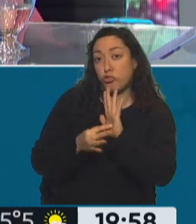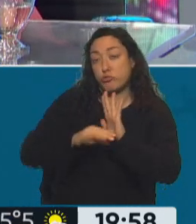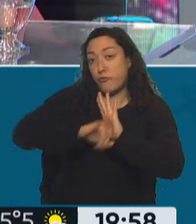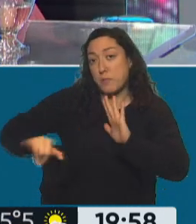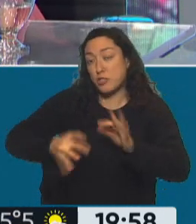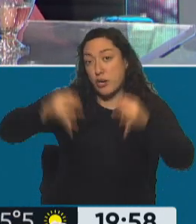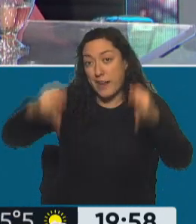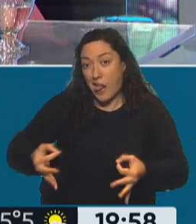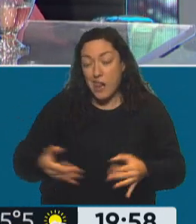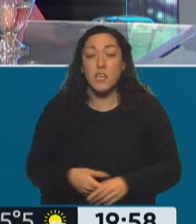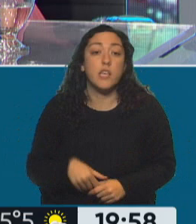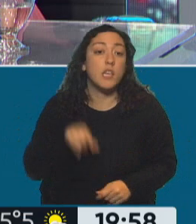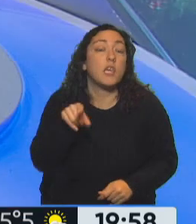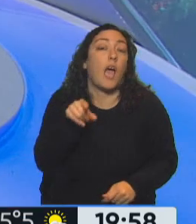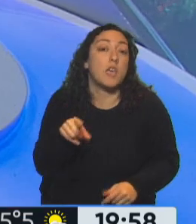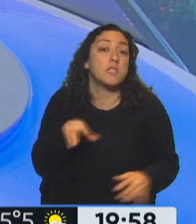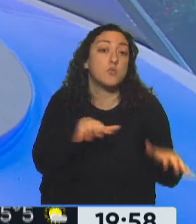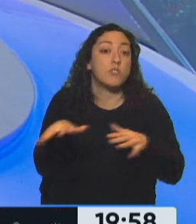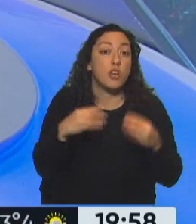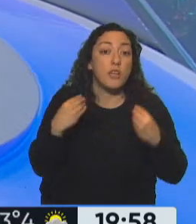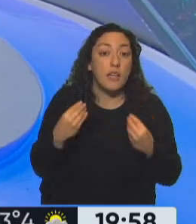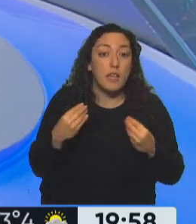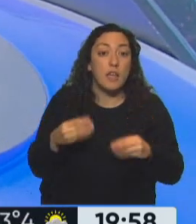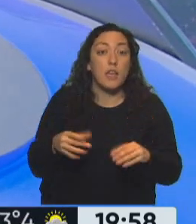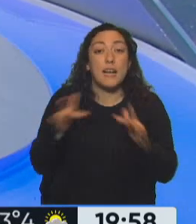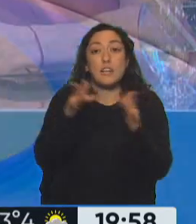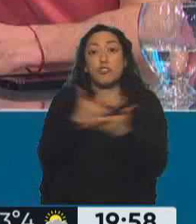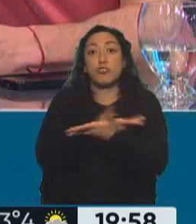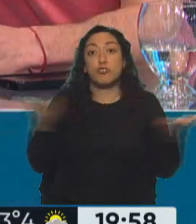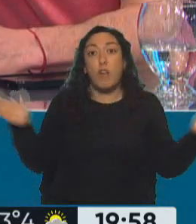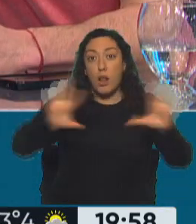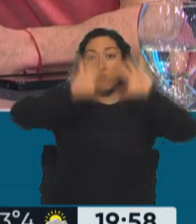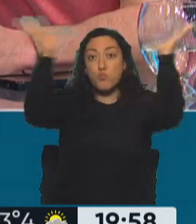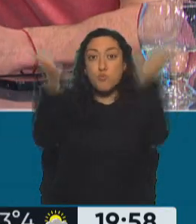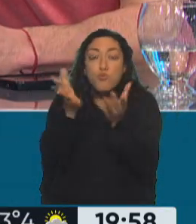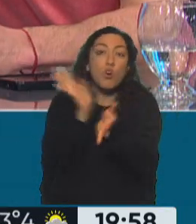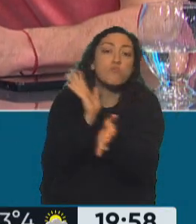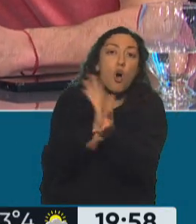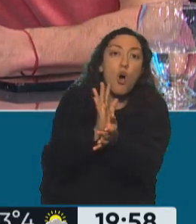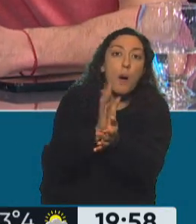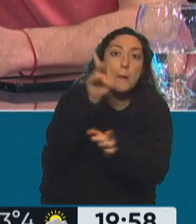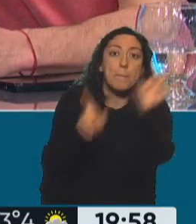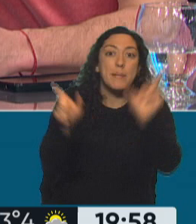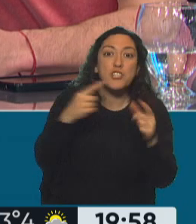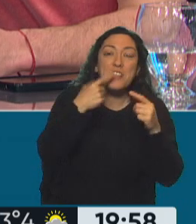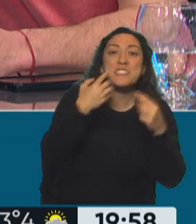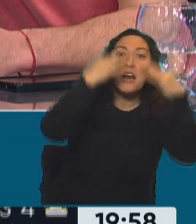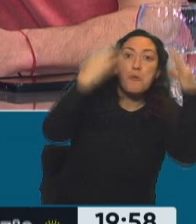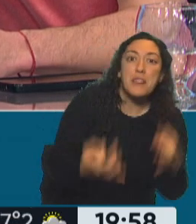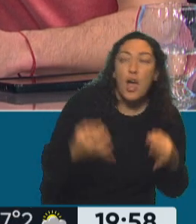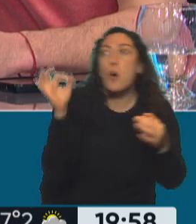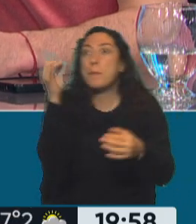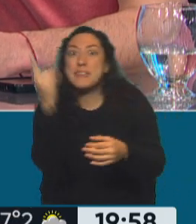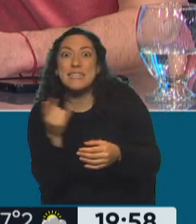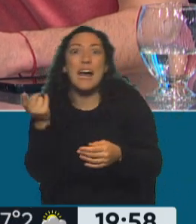pero ahí nos pasa que entramos en este mundo de las redes sociales en donde no se sabe quién tiene la verdad y